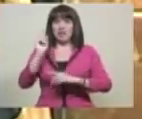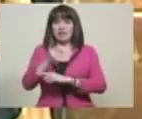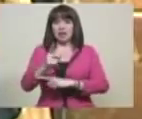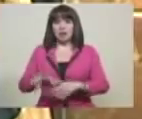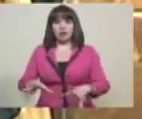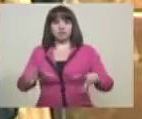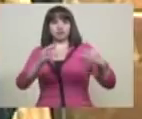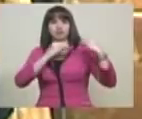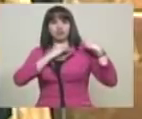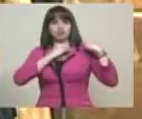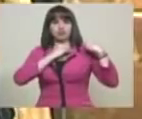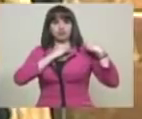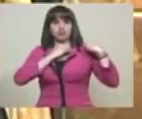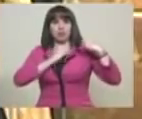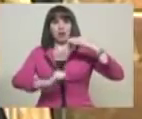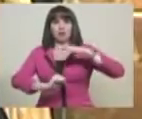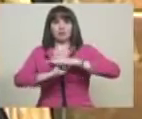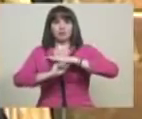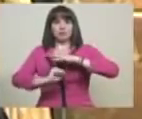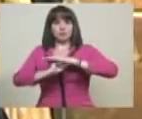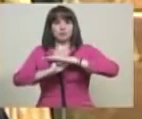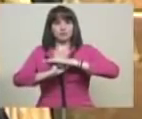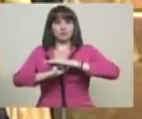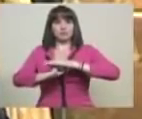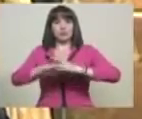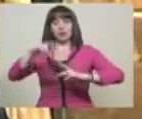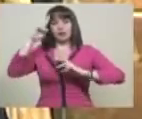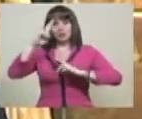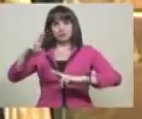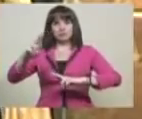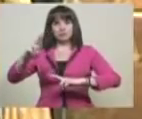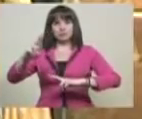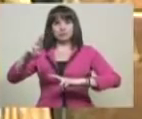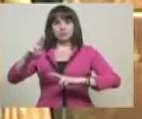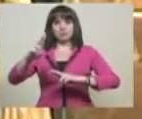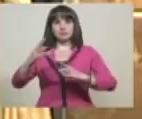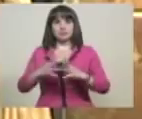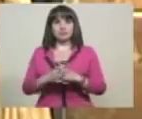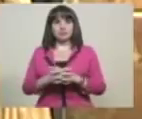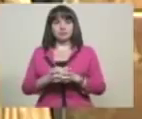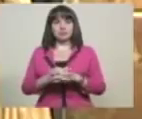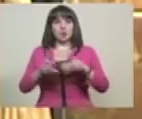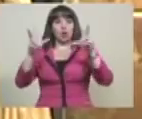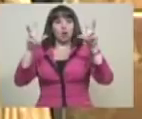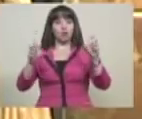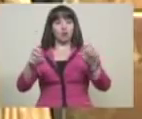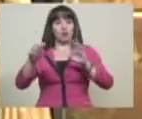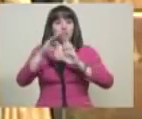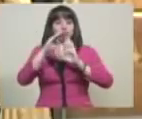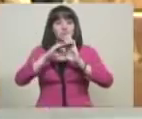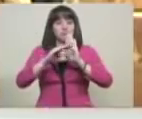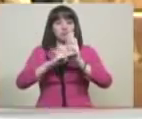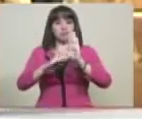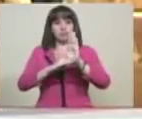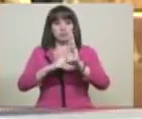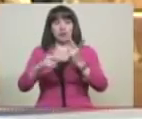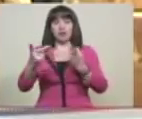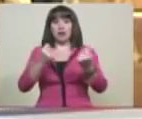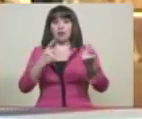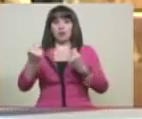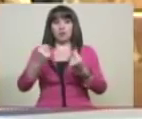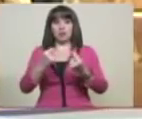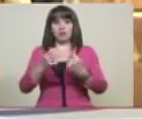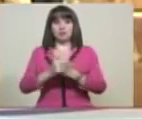asumirlo, apoyarlo y respetarlo. Son las nuevas reglas de juego de la economía